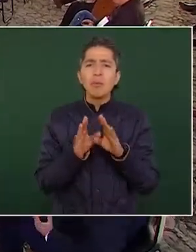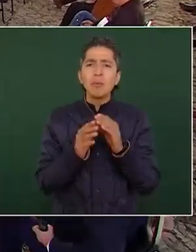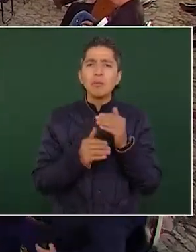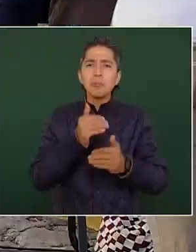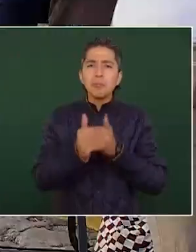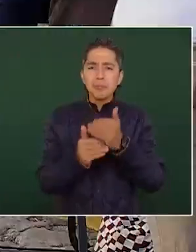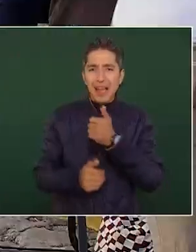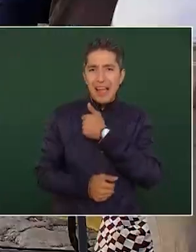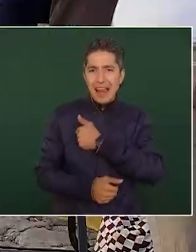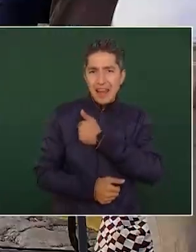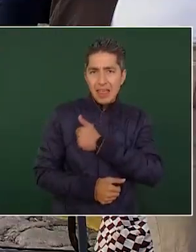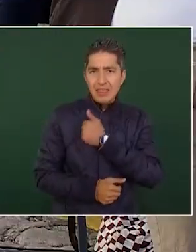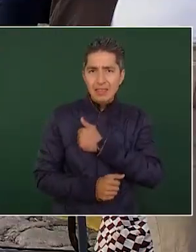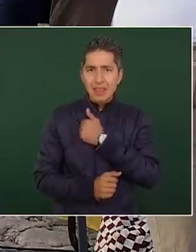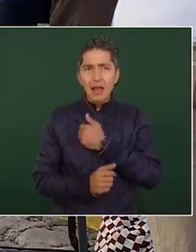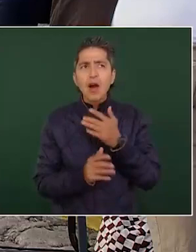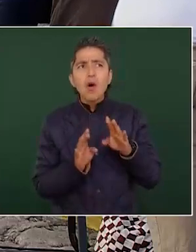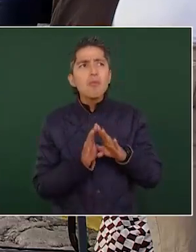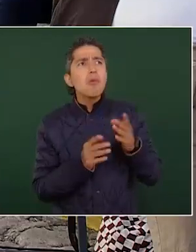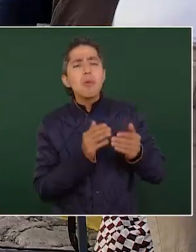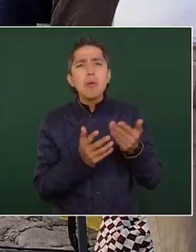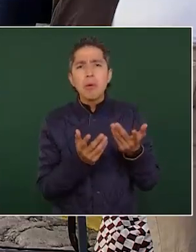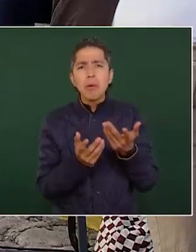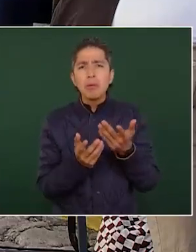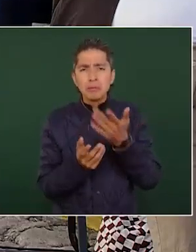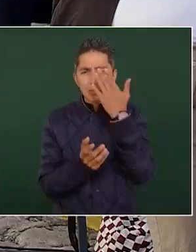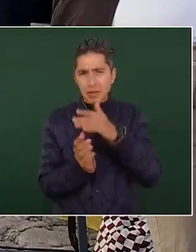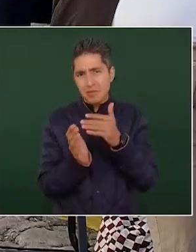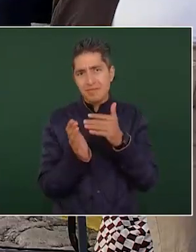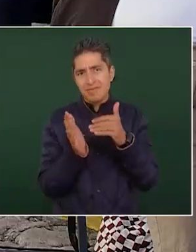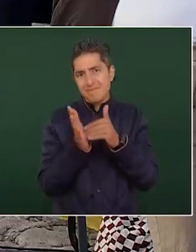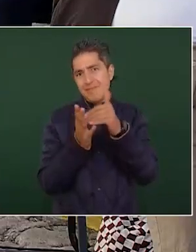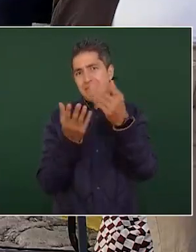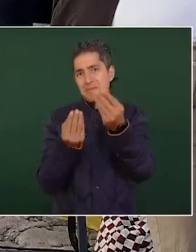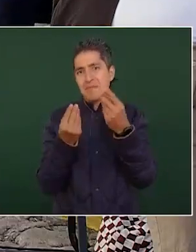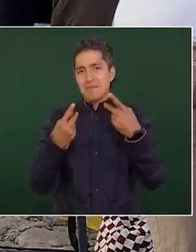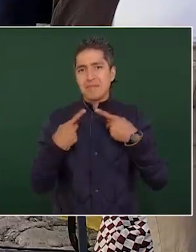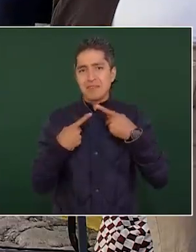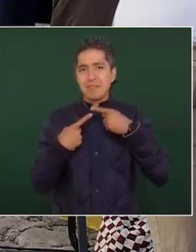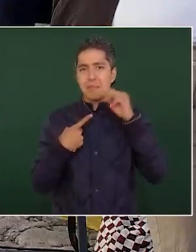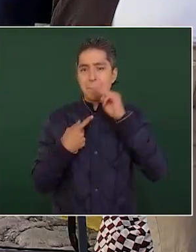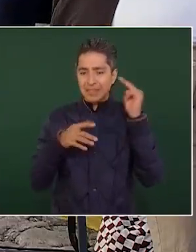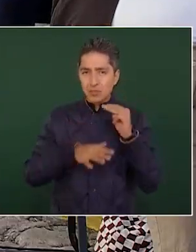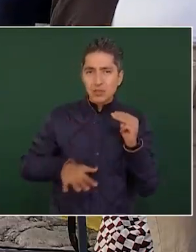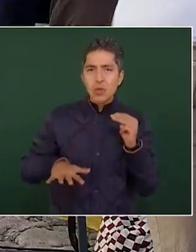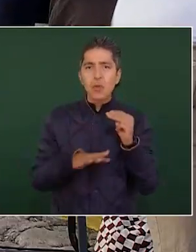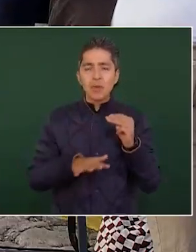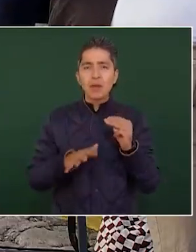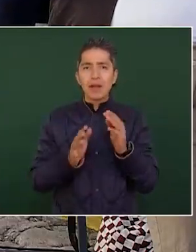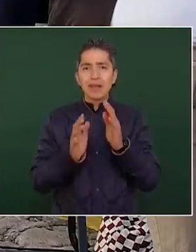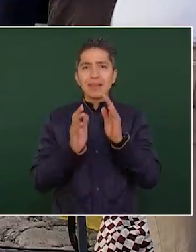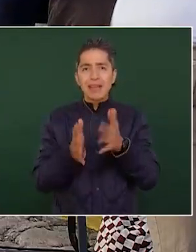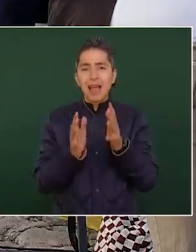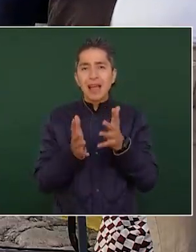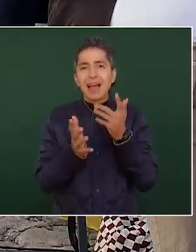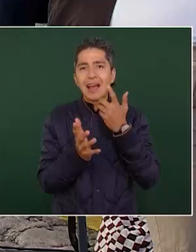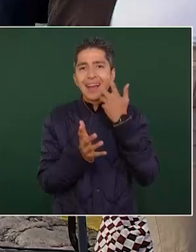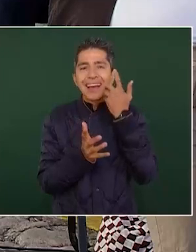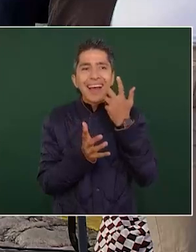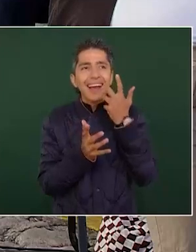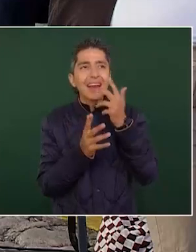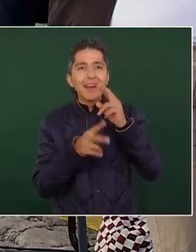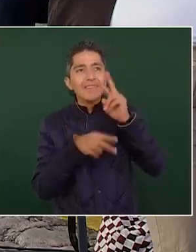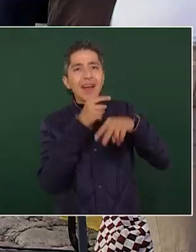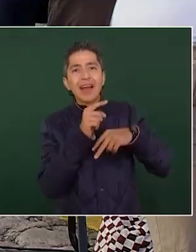con Canadá, siendo que millones de michoacanos están ya también migrando a Canadá y